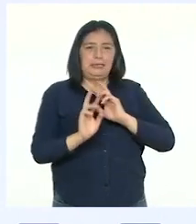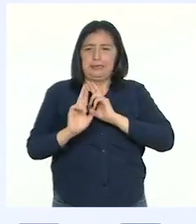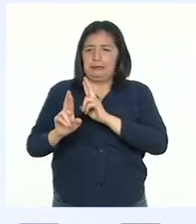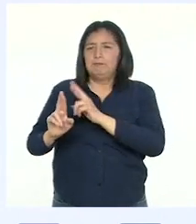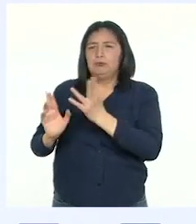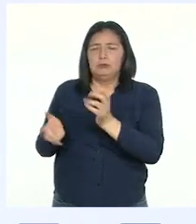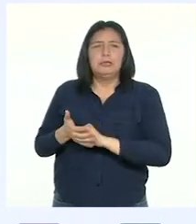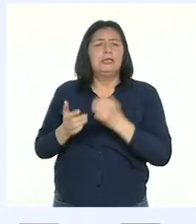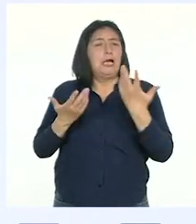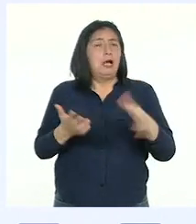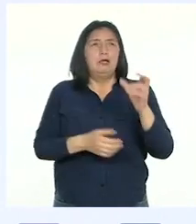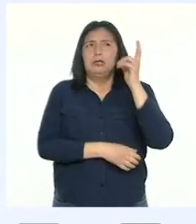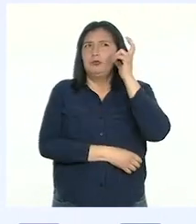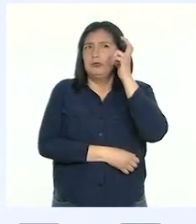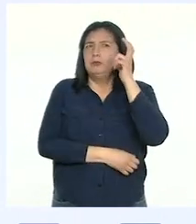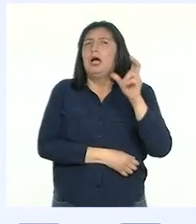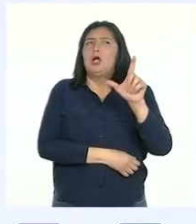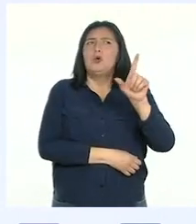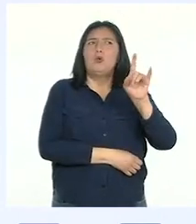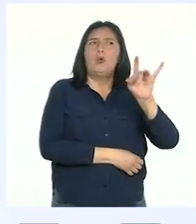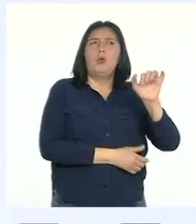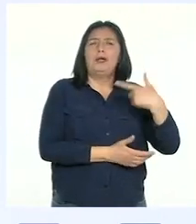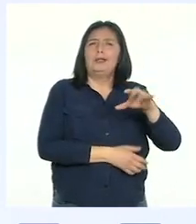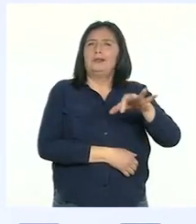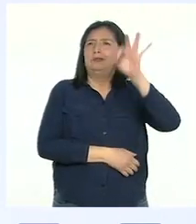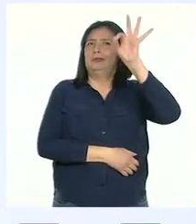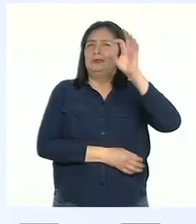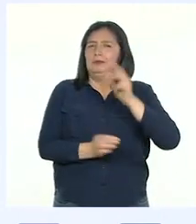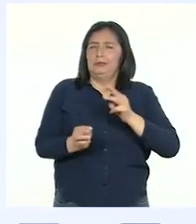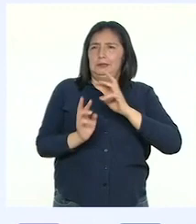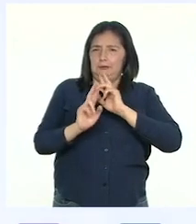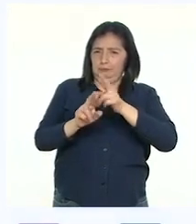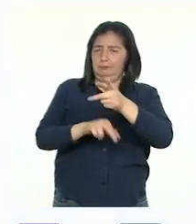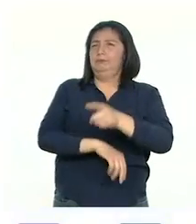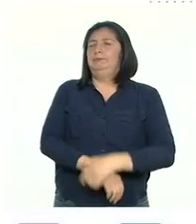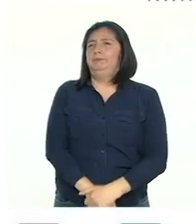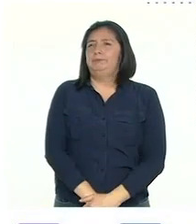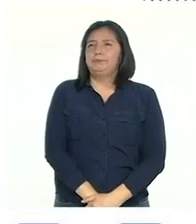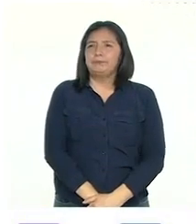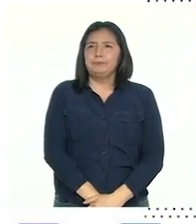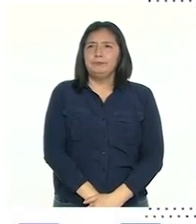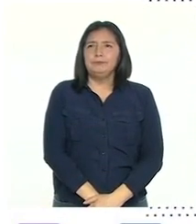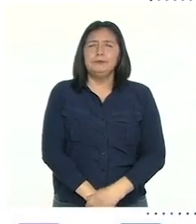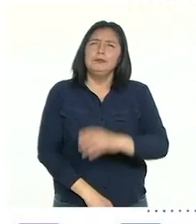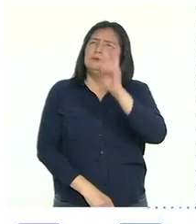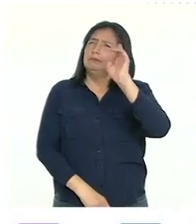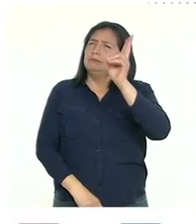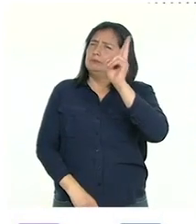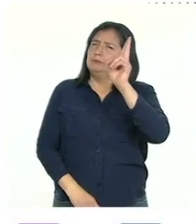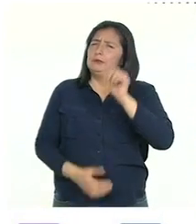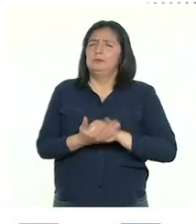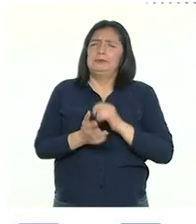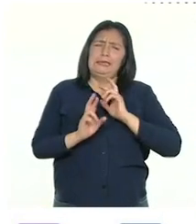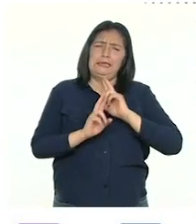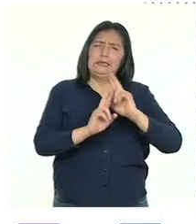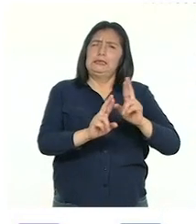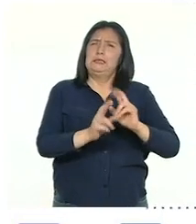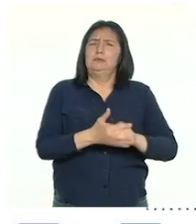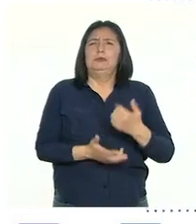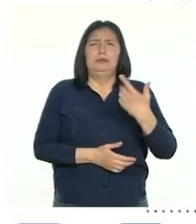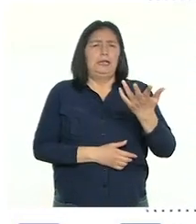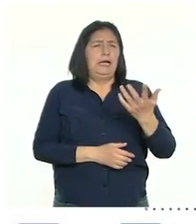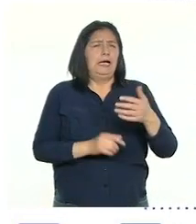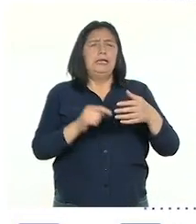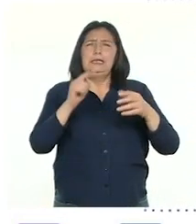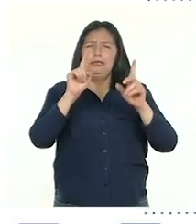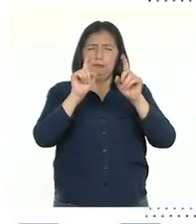responder, escuchemos a Luana que encontró una manera de responderlas. Profesor, para responder a esas